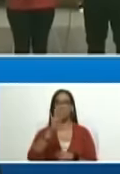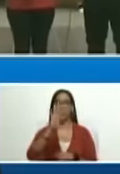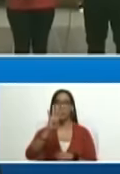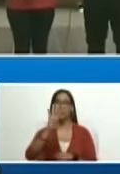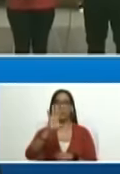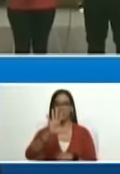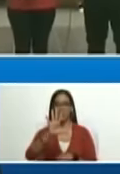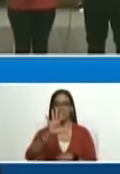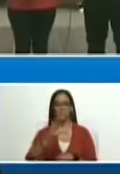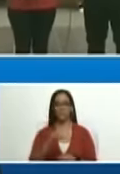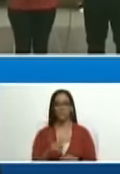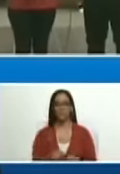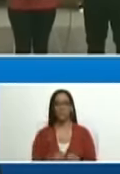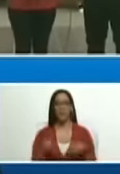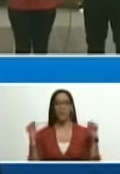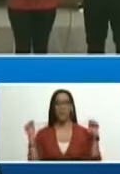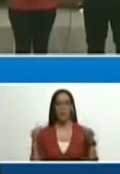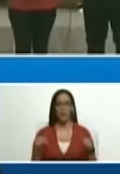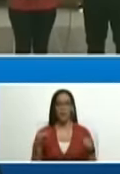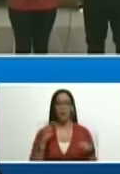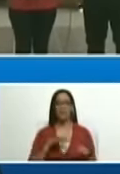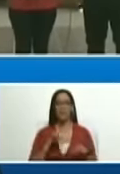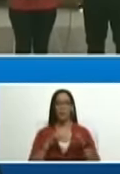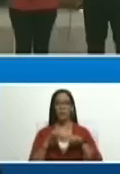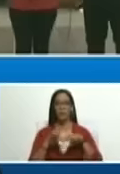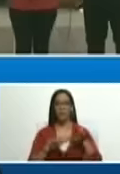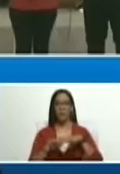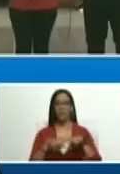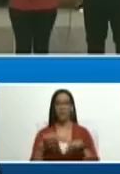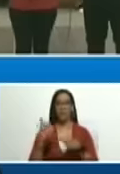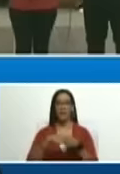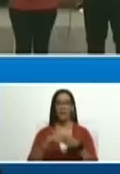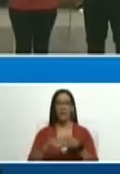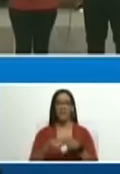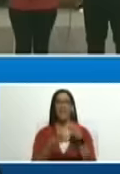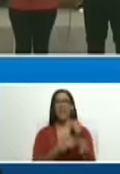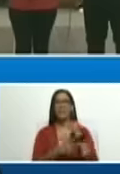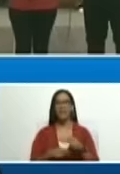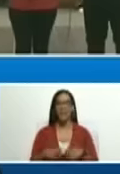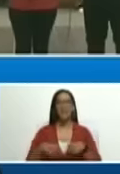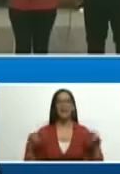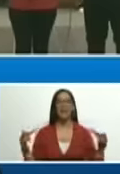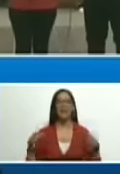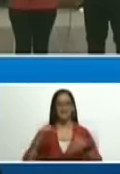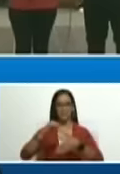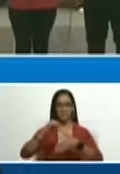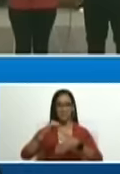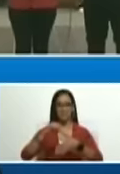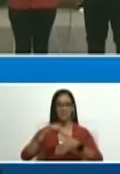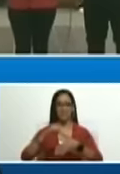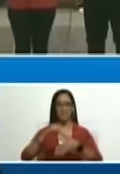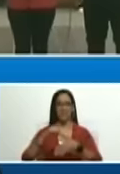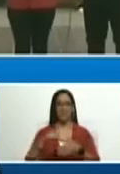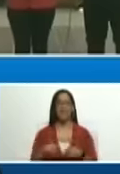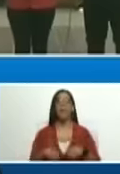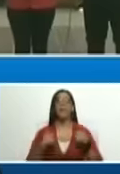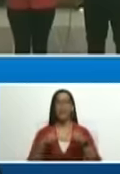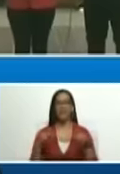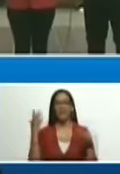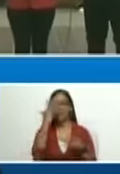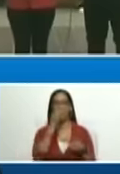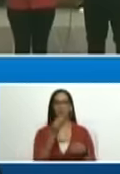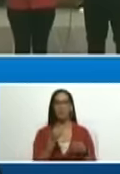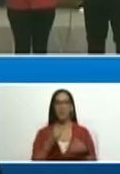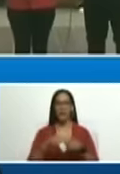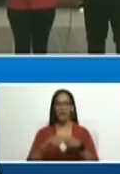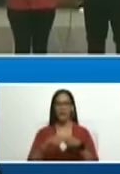545. Y hoy por hoy estamos construyendo en Maracaibo el parque más grande de América Latina. El más grande y el más hermoso en